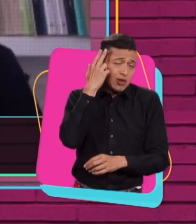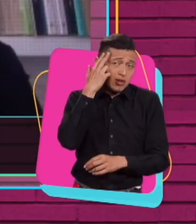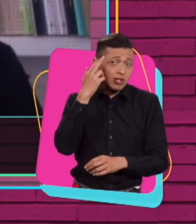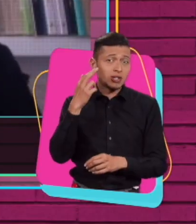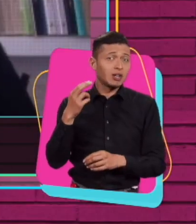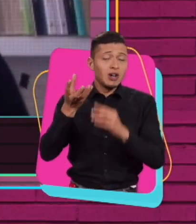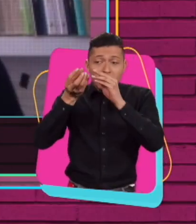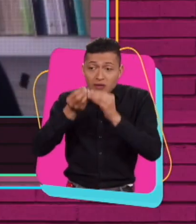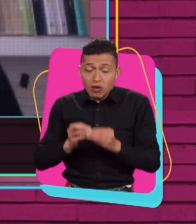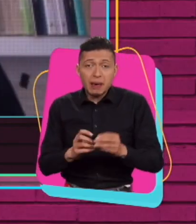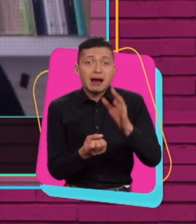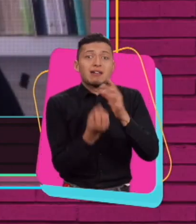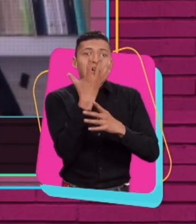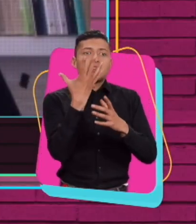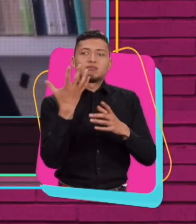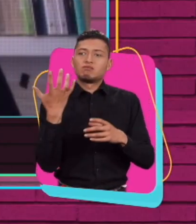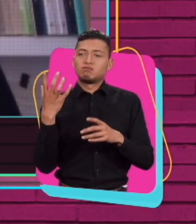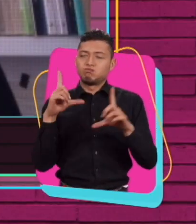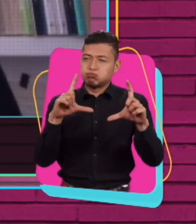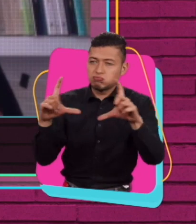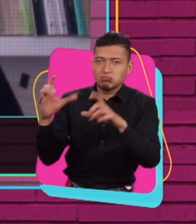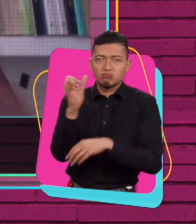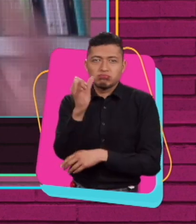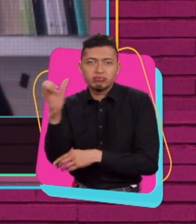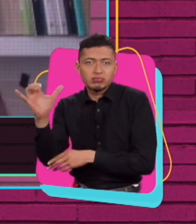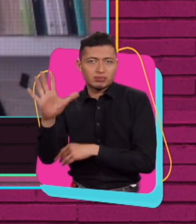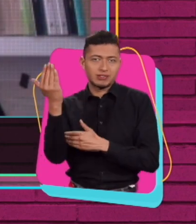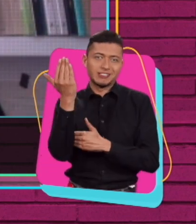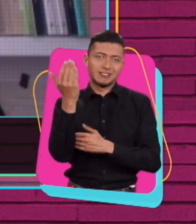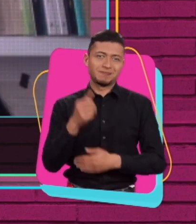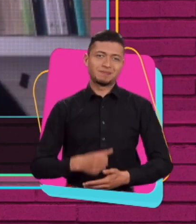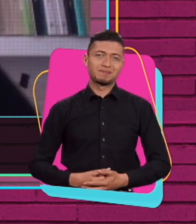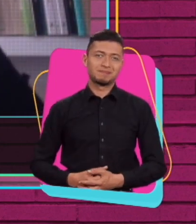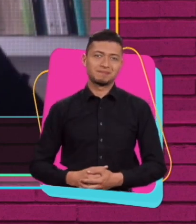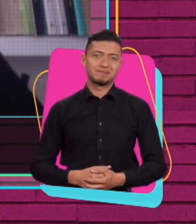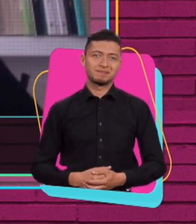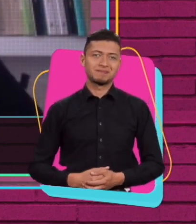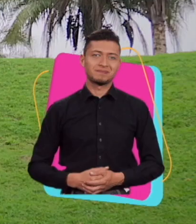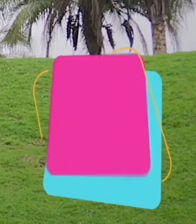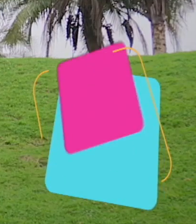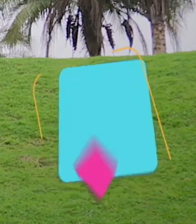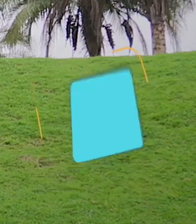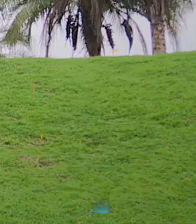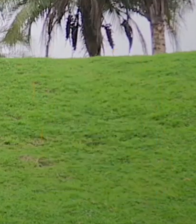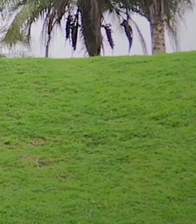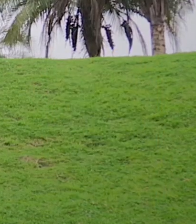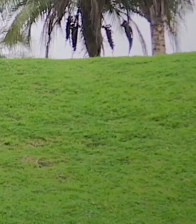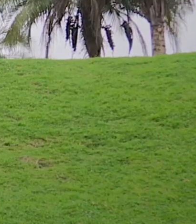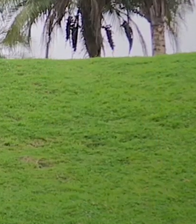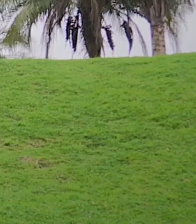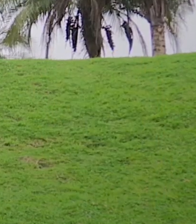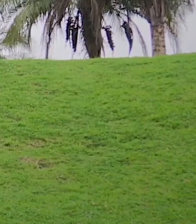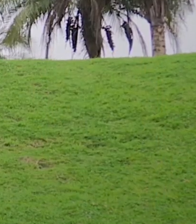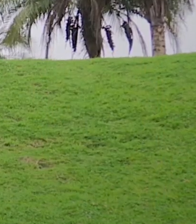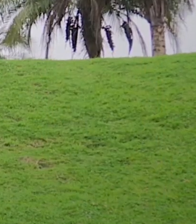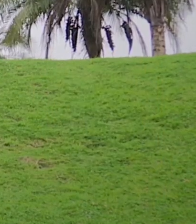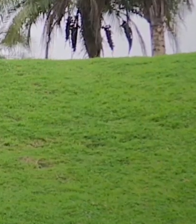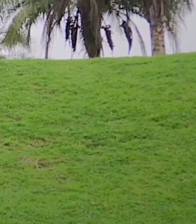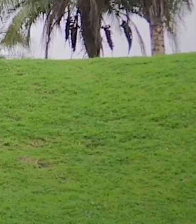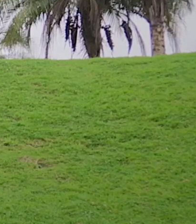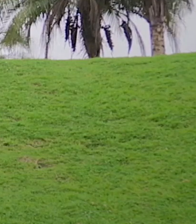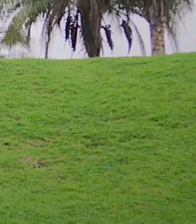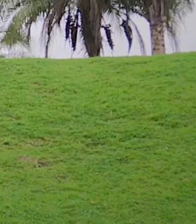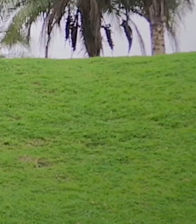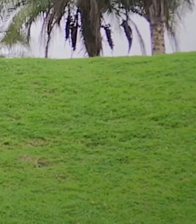y evidentemente en la manera como se crea la imagen cinematográfica. Sabemos que antes los